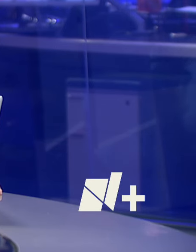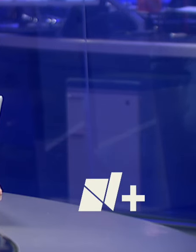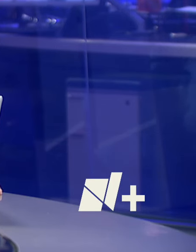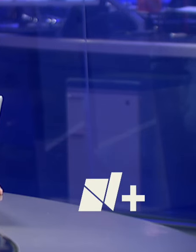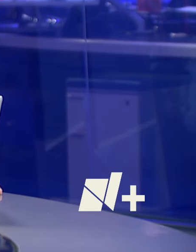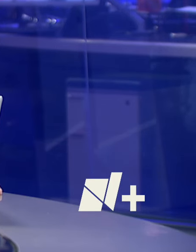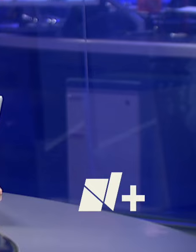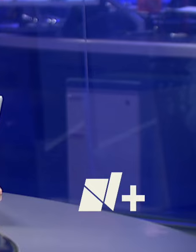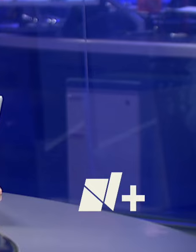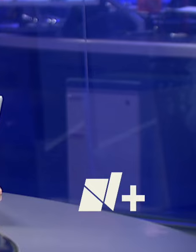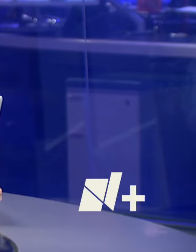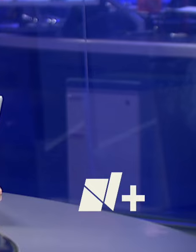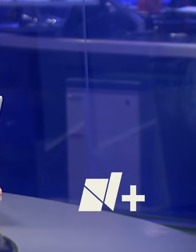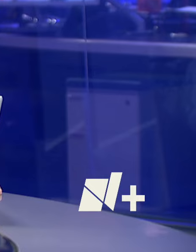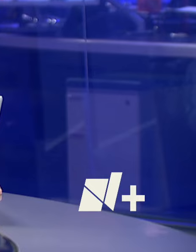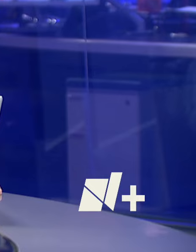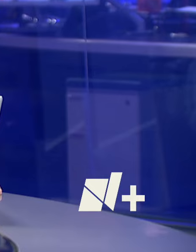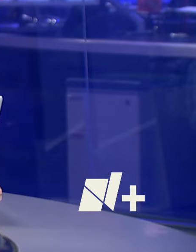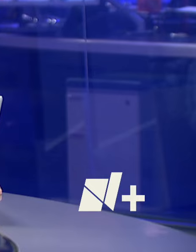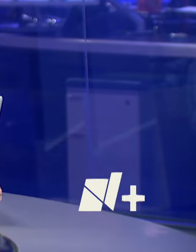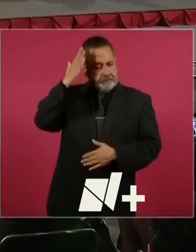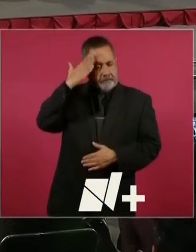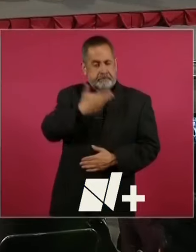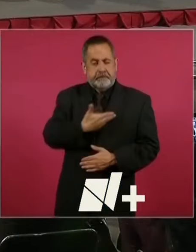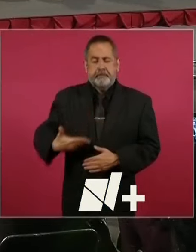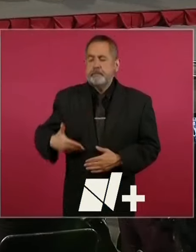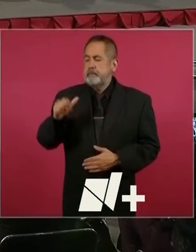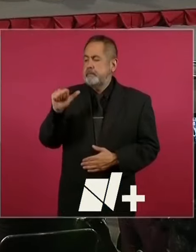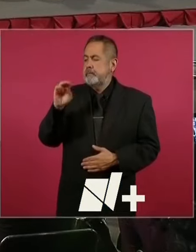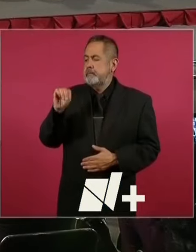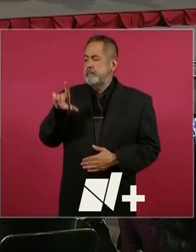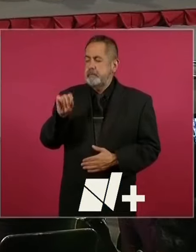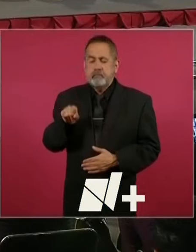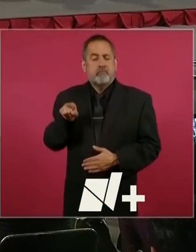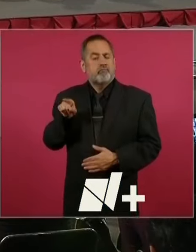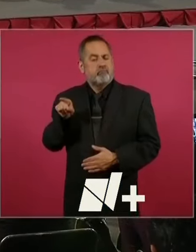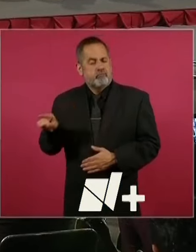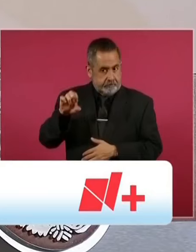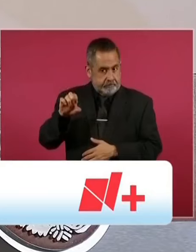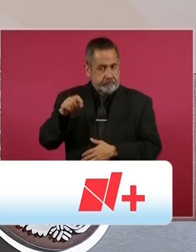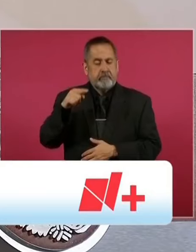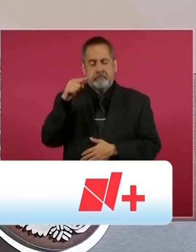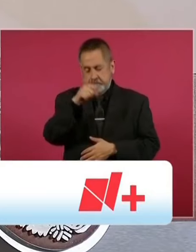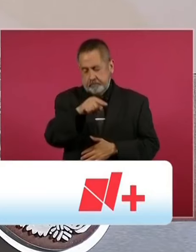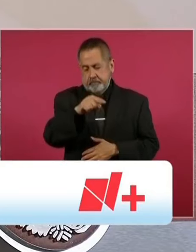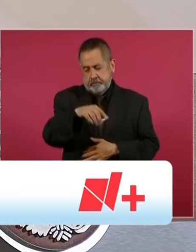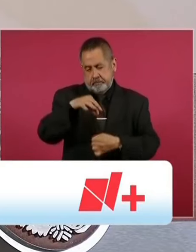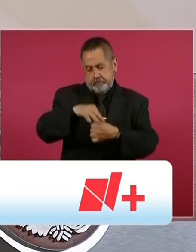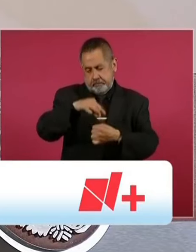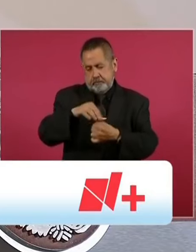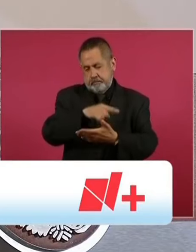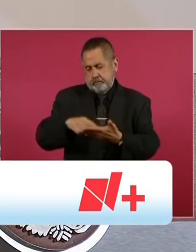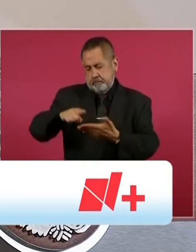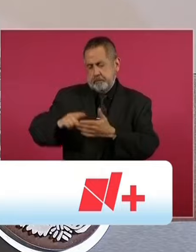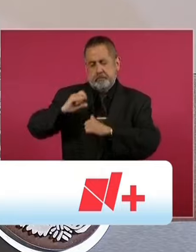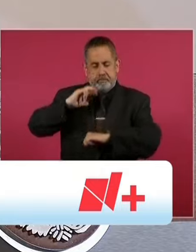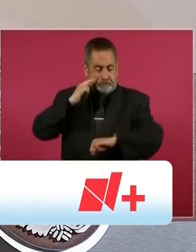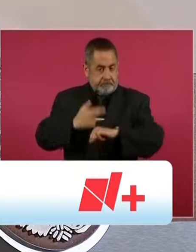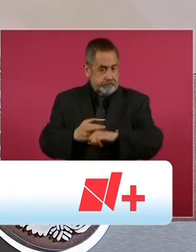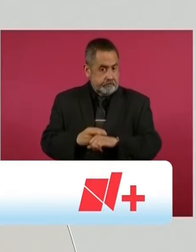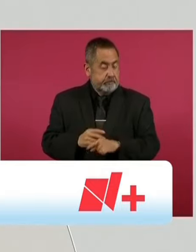Senado, además de 10 diputados. El INE recibirá en primera instancia